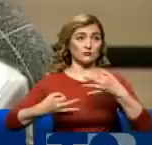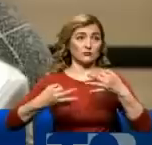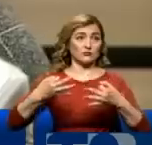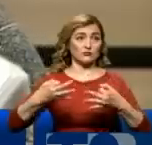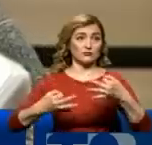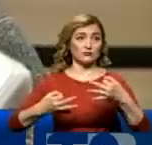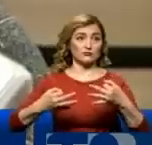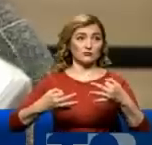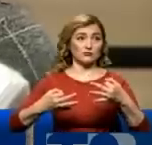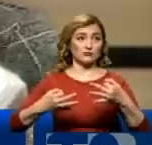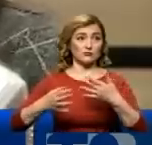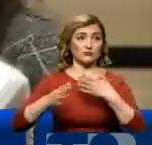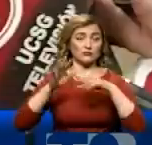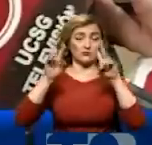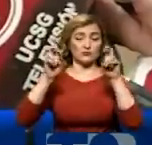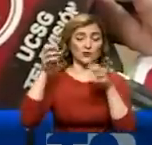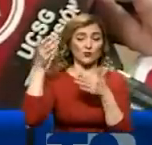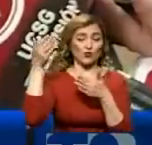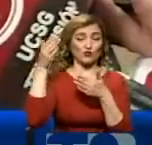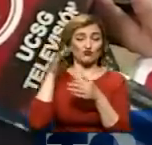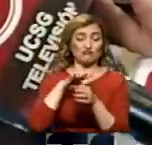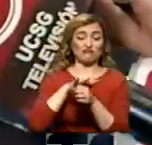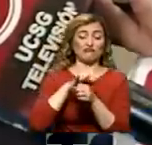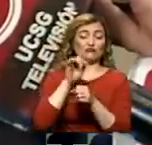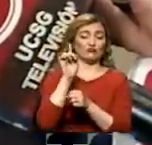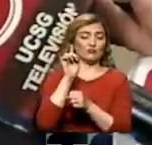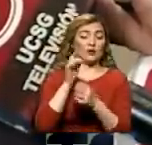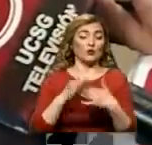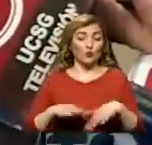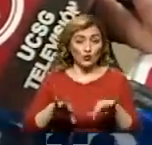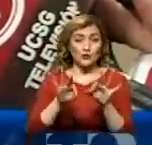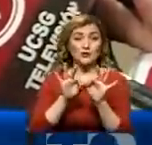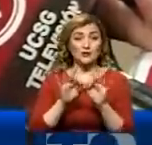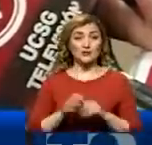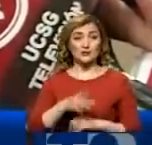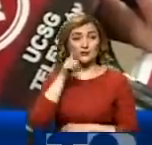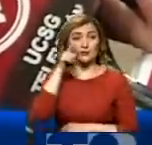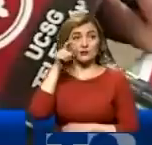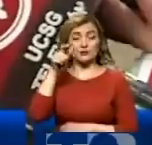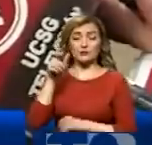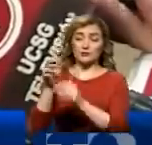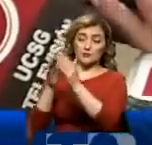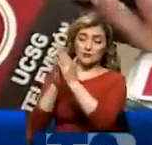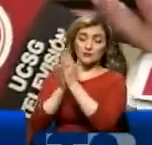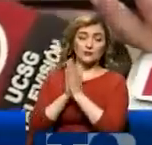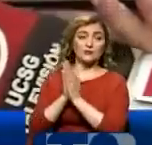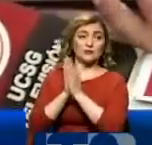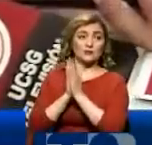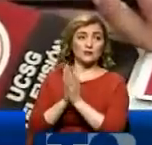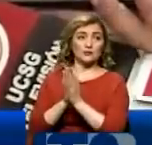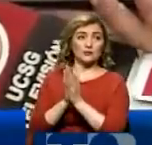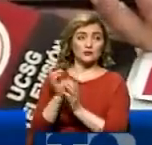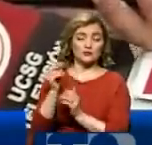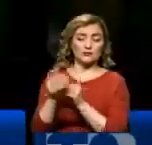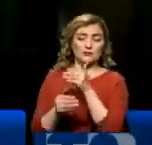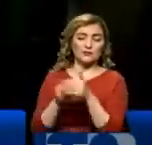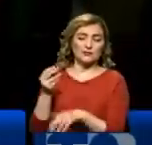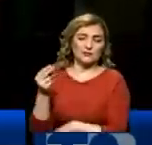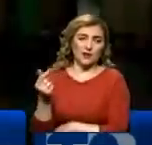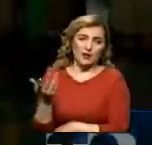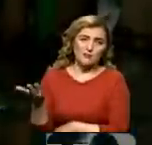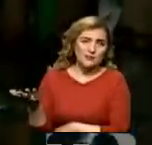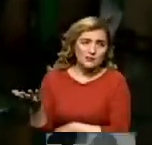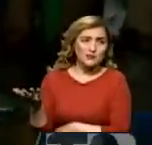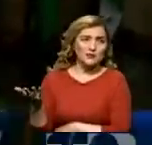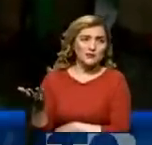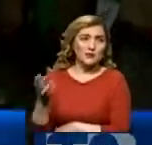que los mismos sean politizados. Pero no le llama la atención. Lo que sí me parece que es importante poder nosotros a la Fiscalía ya solicitar un poco más de celeridad en estos casos. Esta es